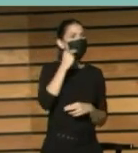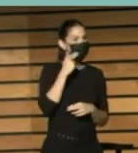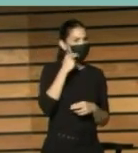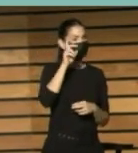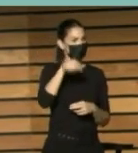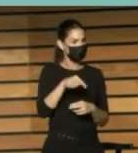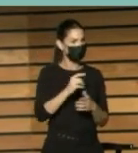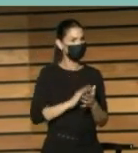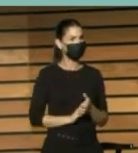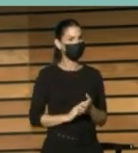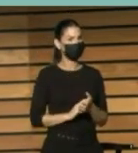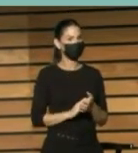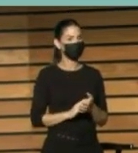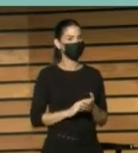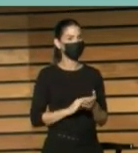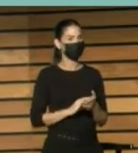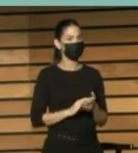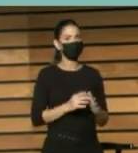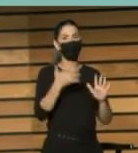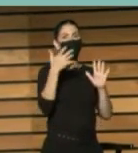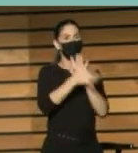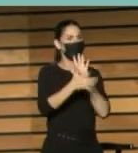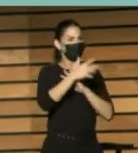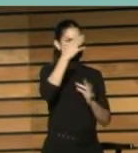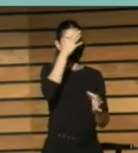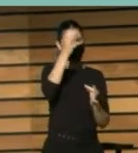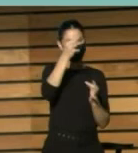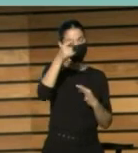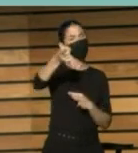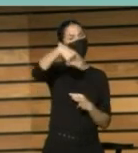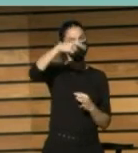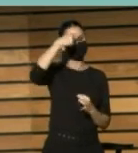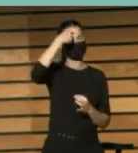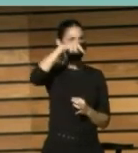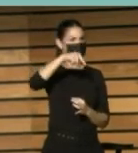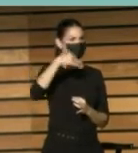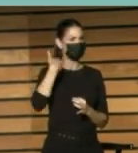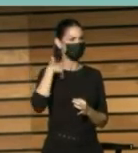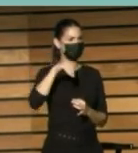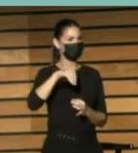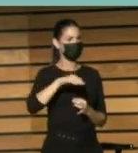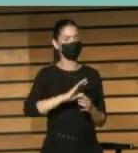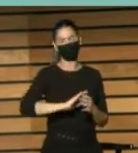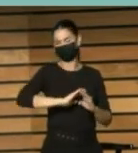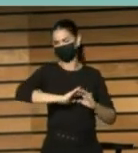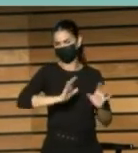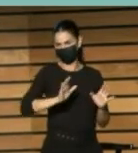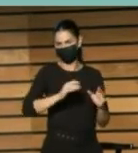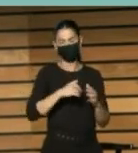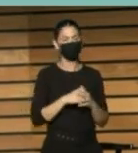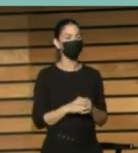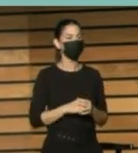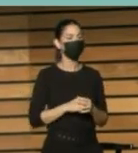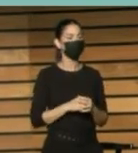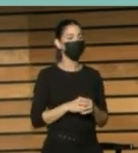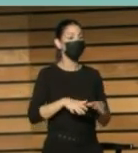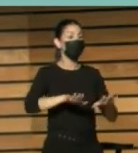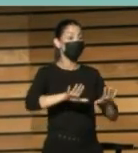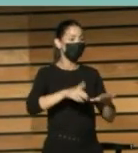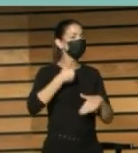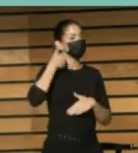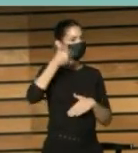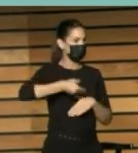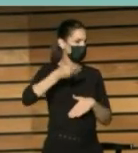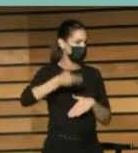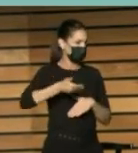serie de datos que todos y todas conocéis de sobra, pero que creo que es